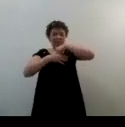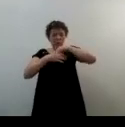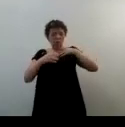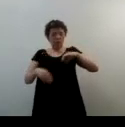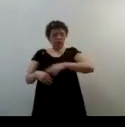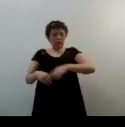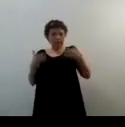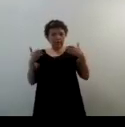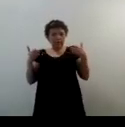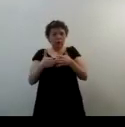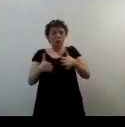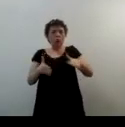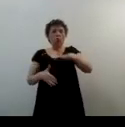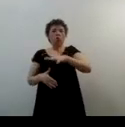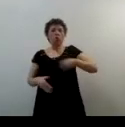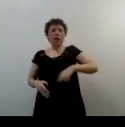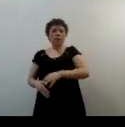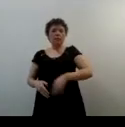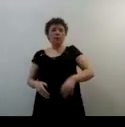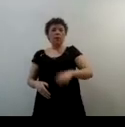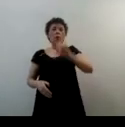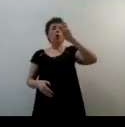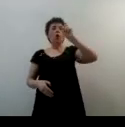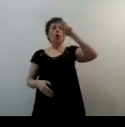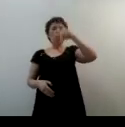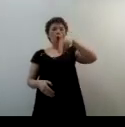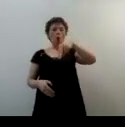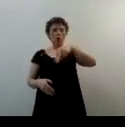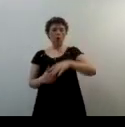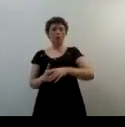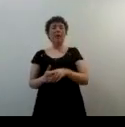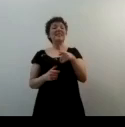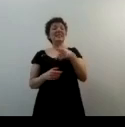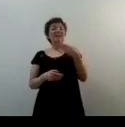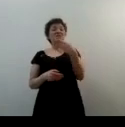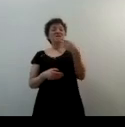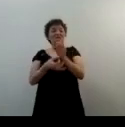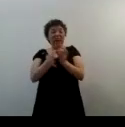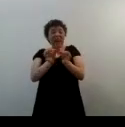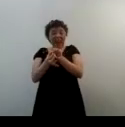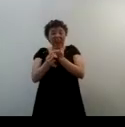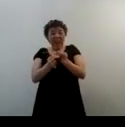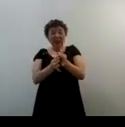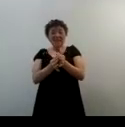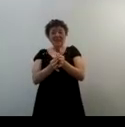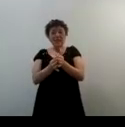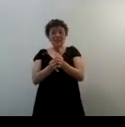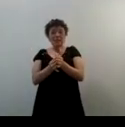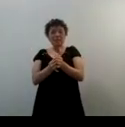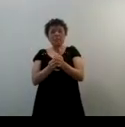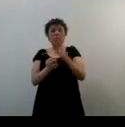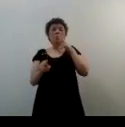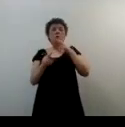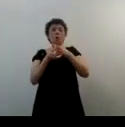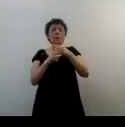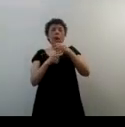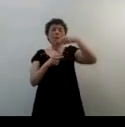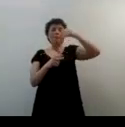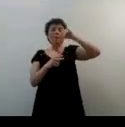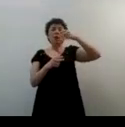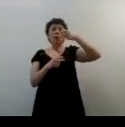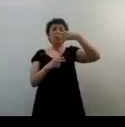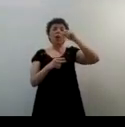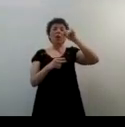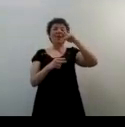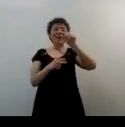concentradas en el colon. Bien, esas bacterias, que se llaman microbiota por no llamarlas bacterias